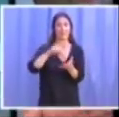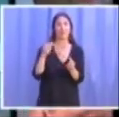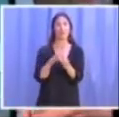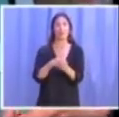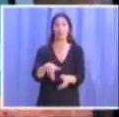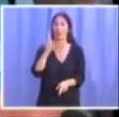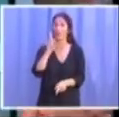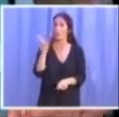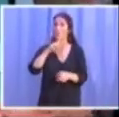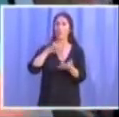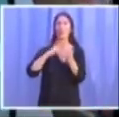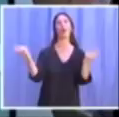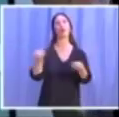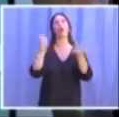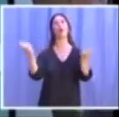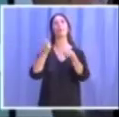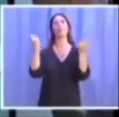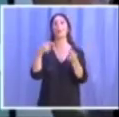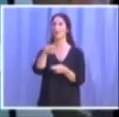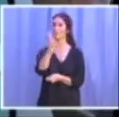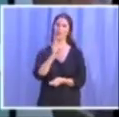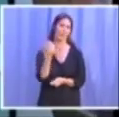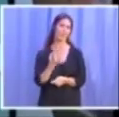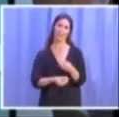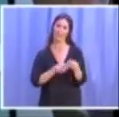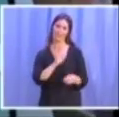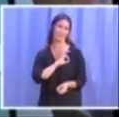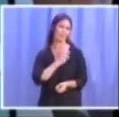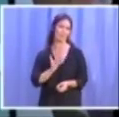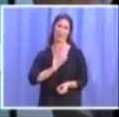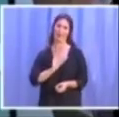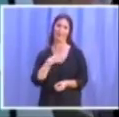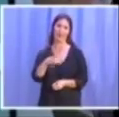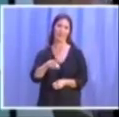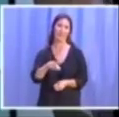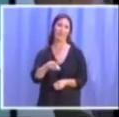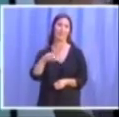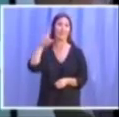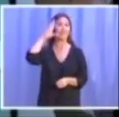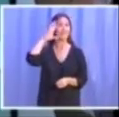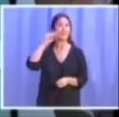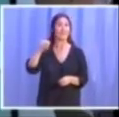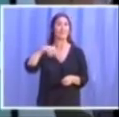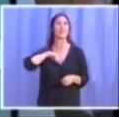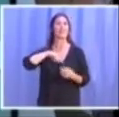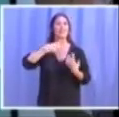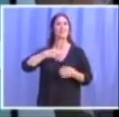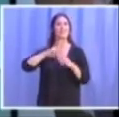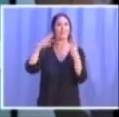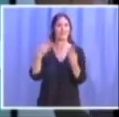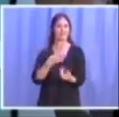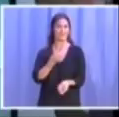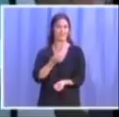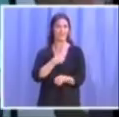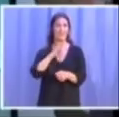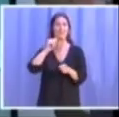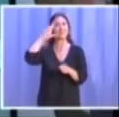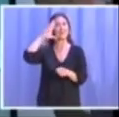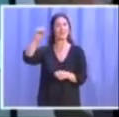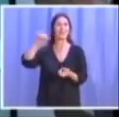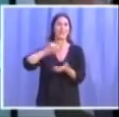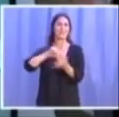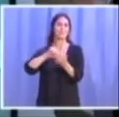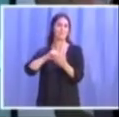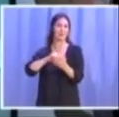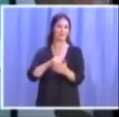cierto, no en campaña, que es donde no se tendrían que hacer esas cosas, señor alcalde. Inteligencia en ciberseguridad y también inteligencia Smart City para hacer una ciudad